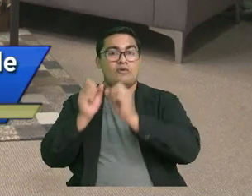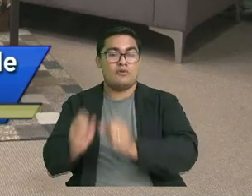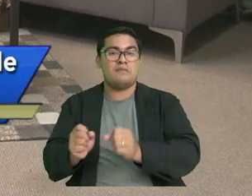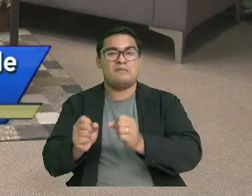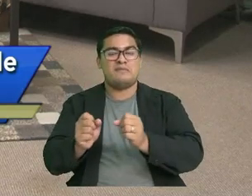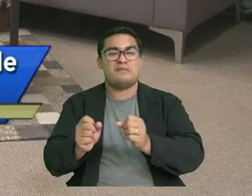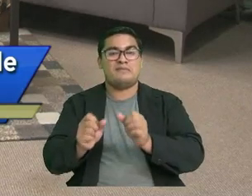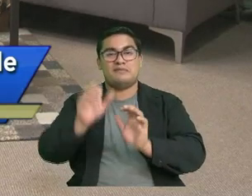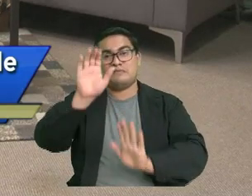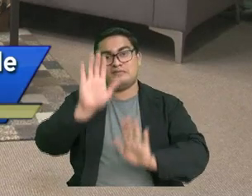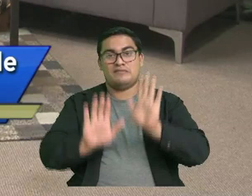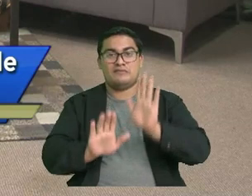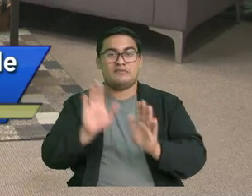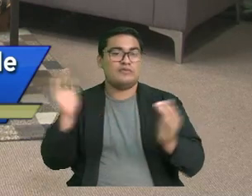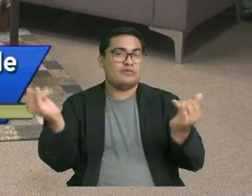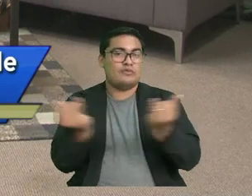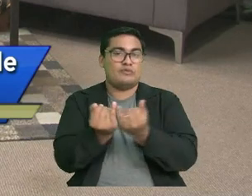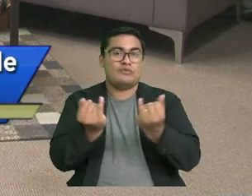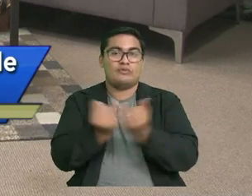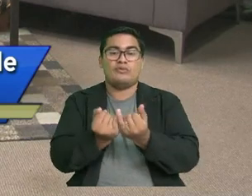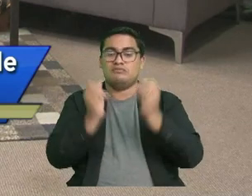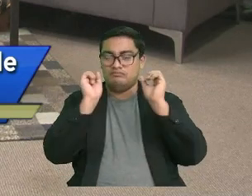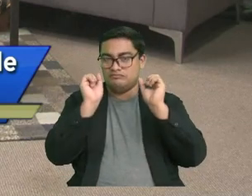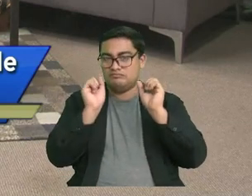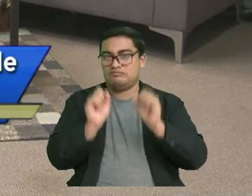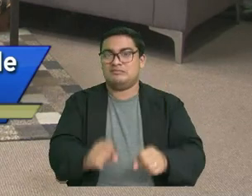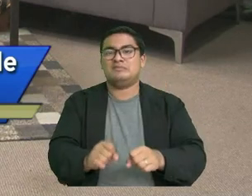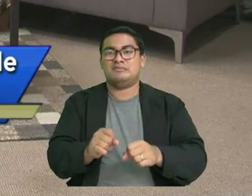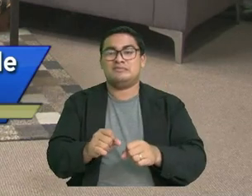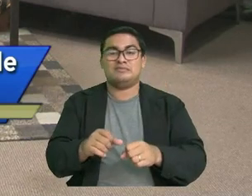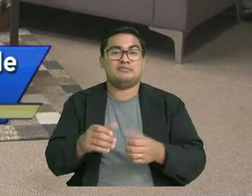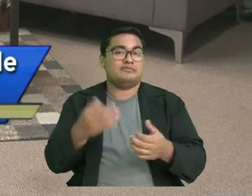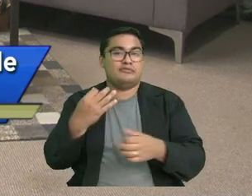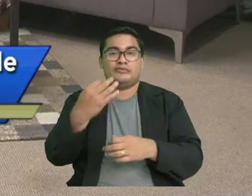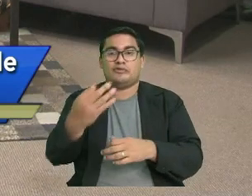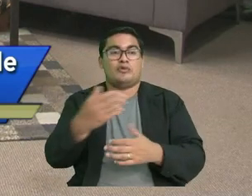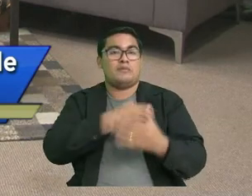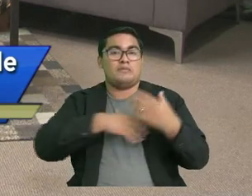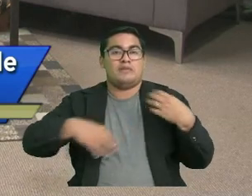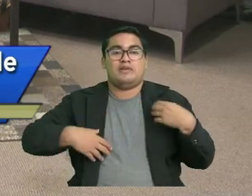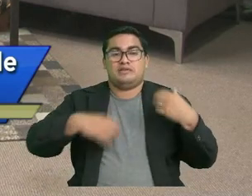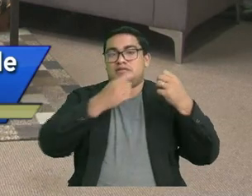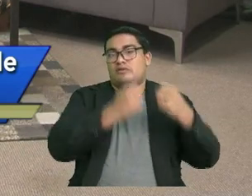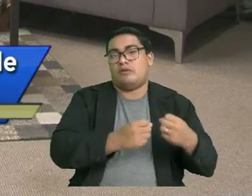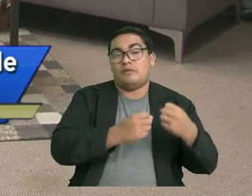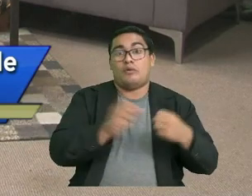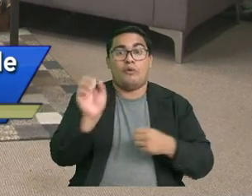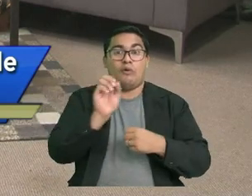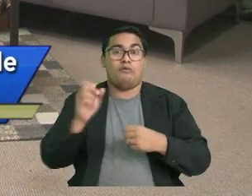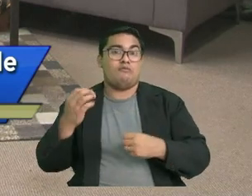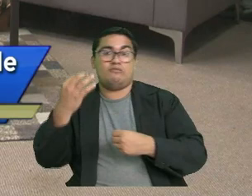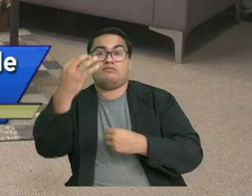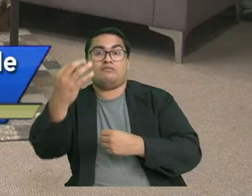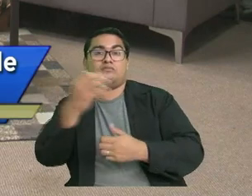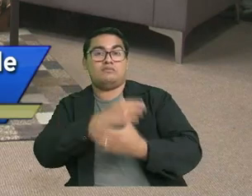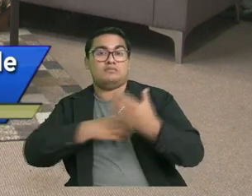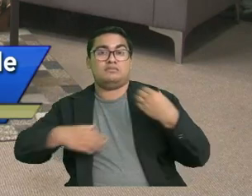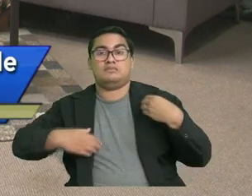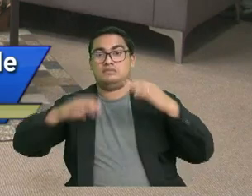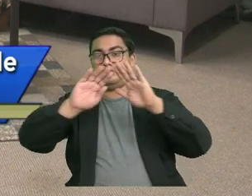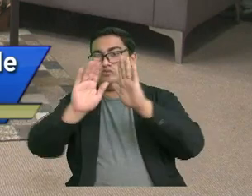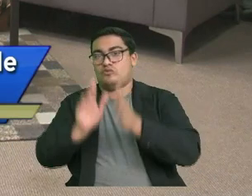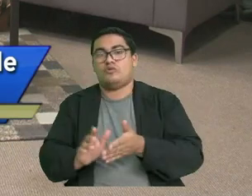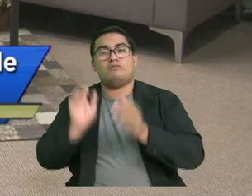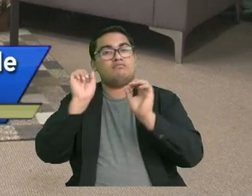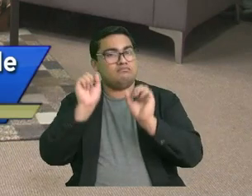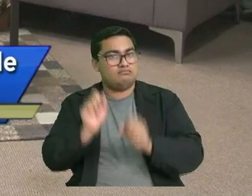mujeres en igualdad de condiciones en todos los espacios y en todos los procesos de elección, en todas